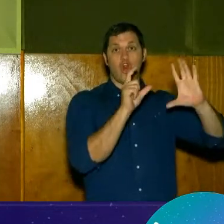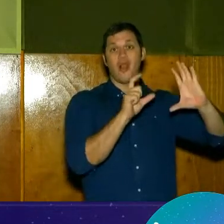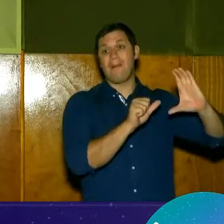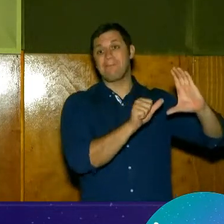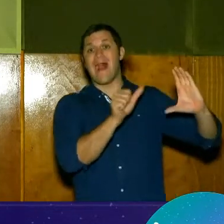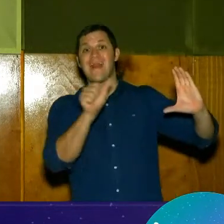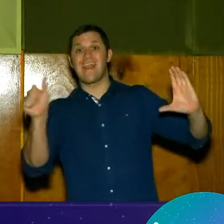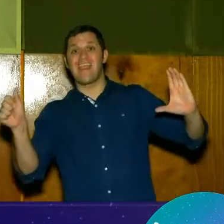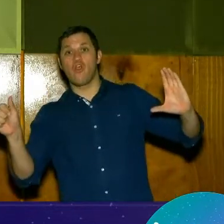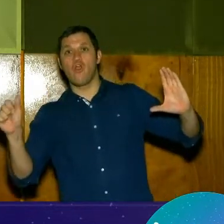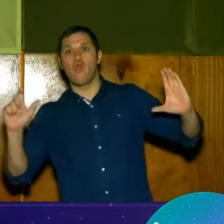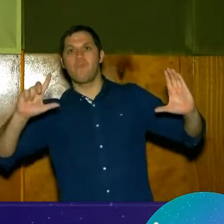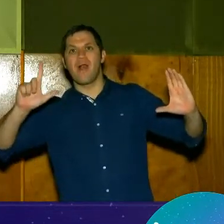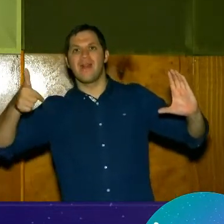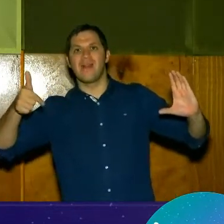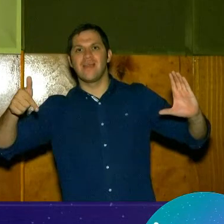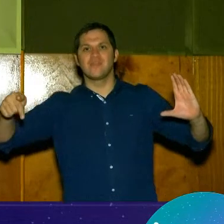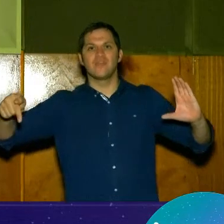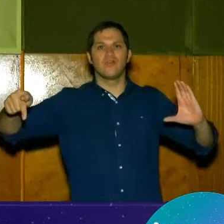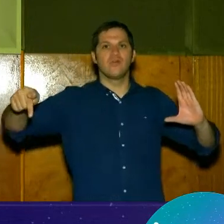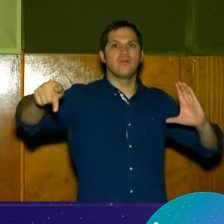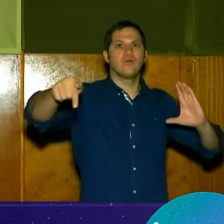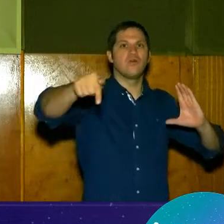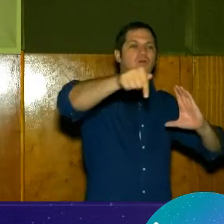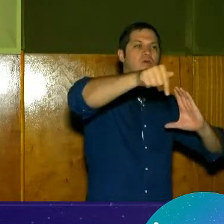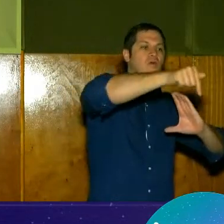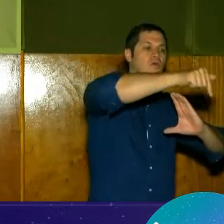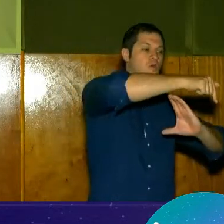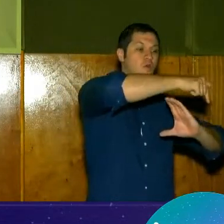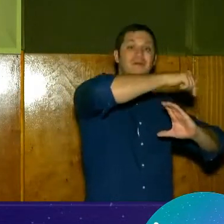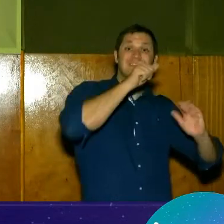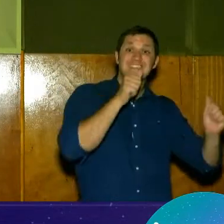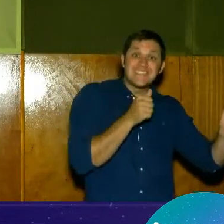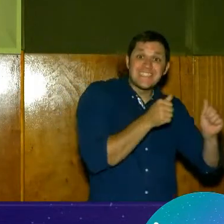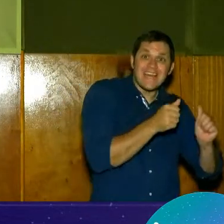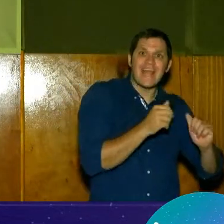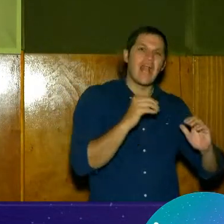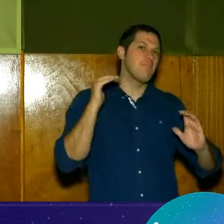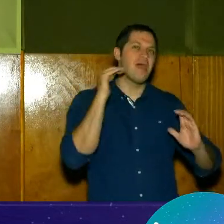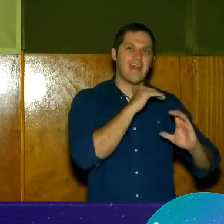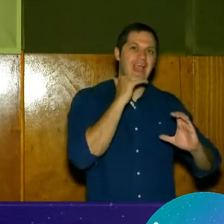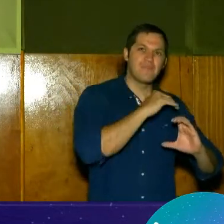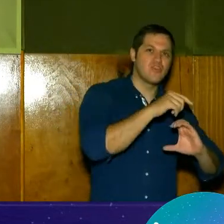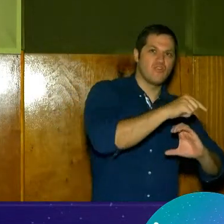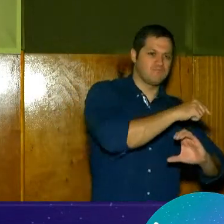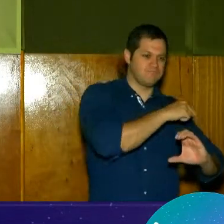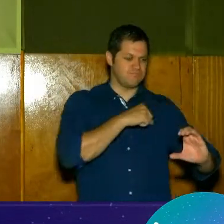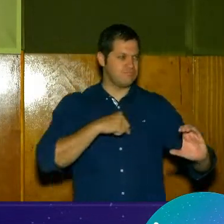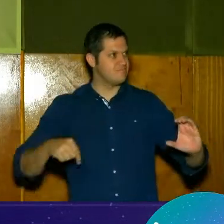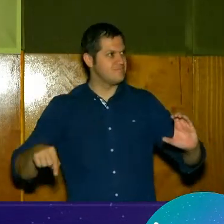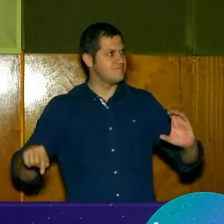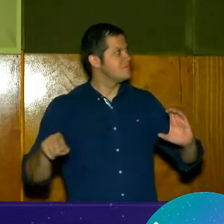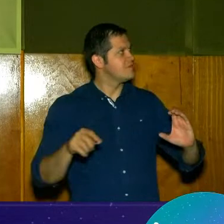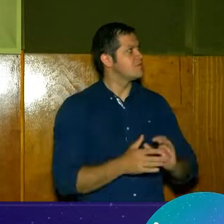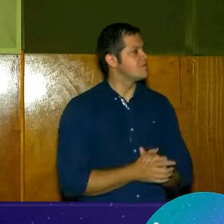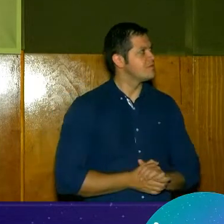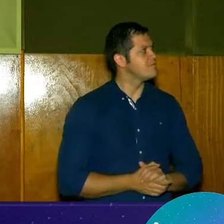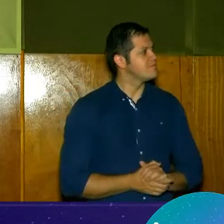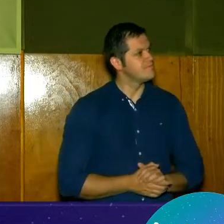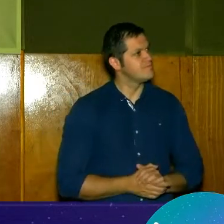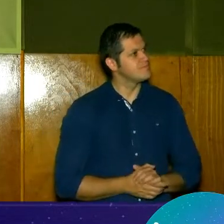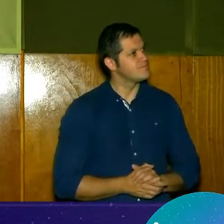eso lo único que significa es que cuando está más lejos del sol se mueve más lento y cuando está más cerca del sol